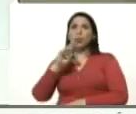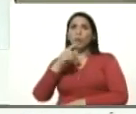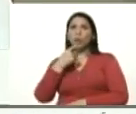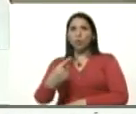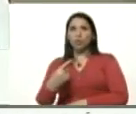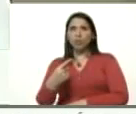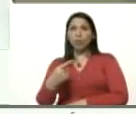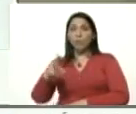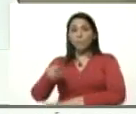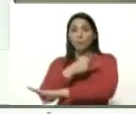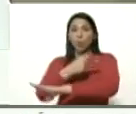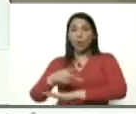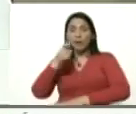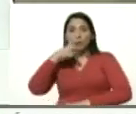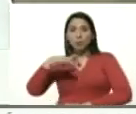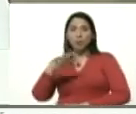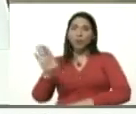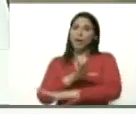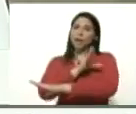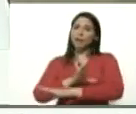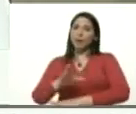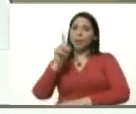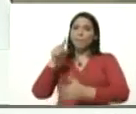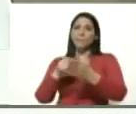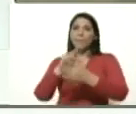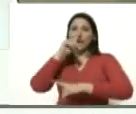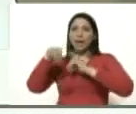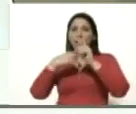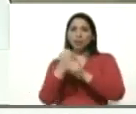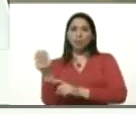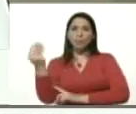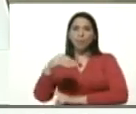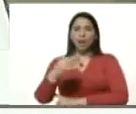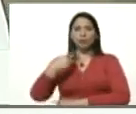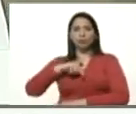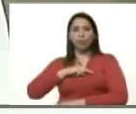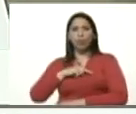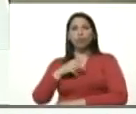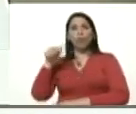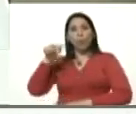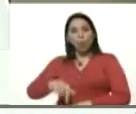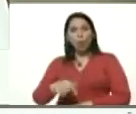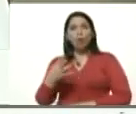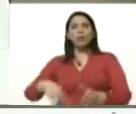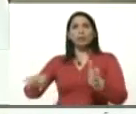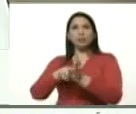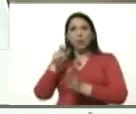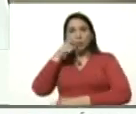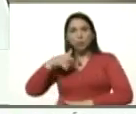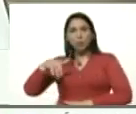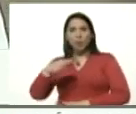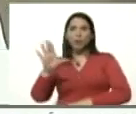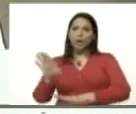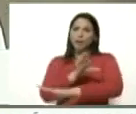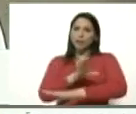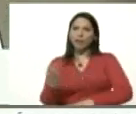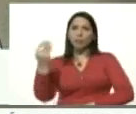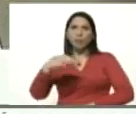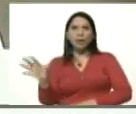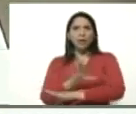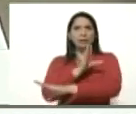pueblo cantamos por mil años y más. Hoy hemos regresado como los pueblos, cantando y más cantando y más